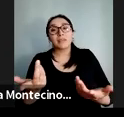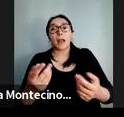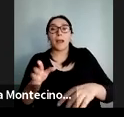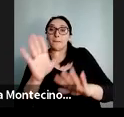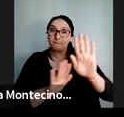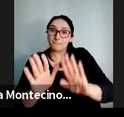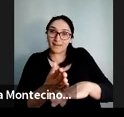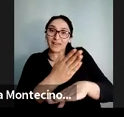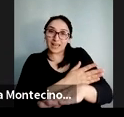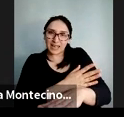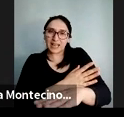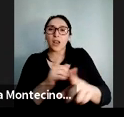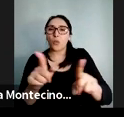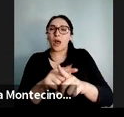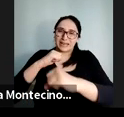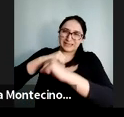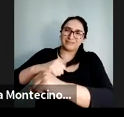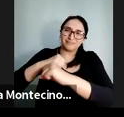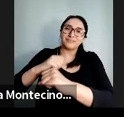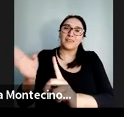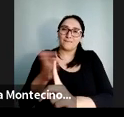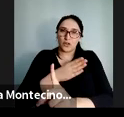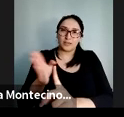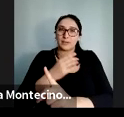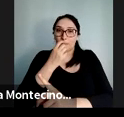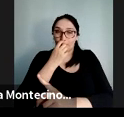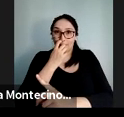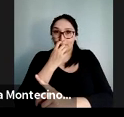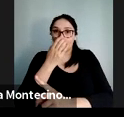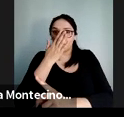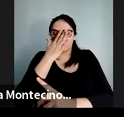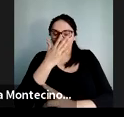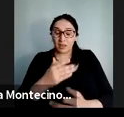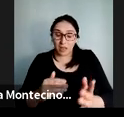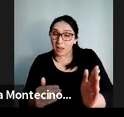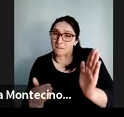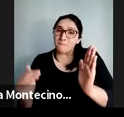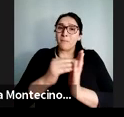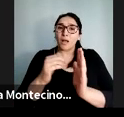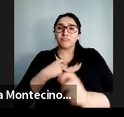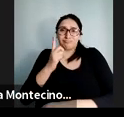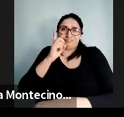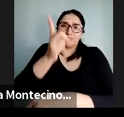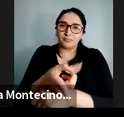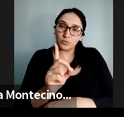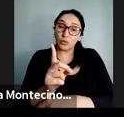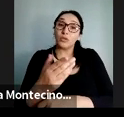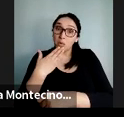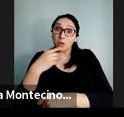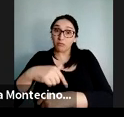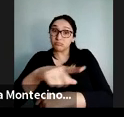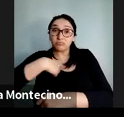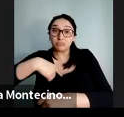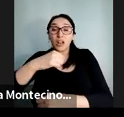defender y resistir este tipo de violencia. Por sobre lo punitivo, además, porque Nosotras también nos encontramos en la actualidad trabajando